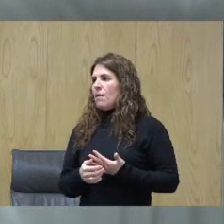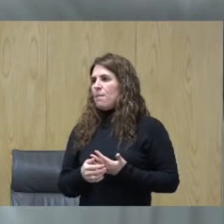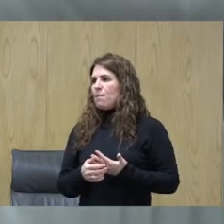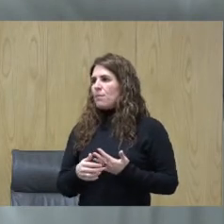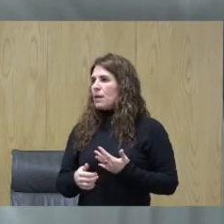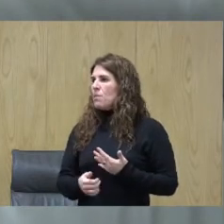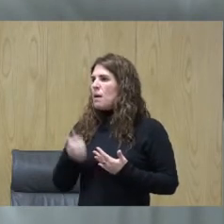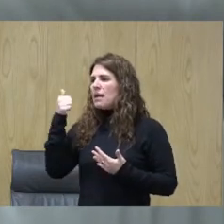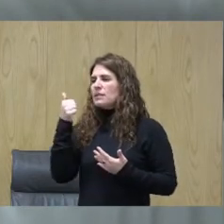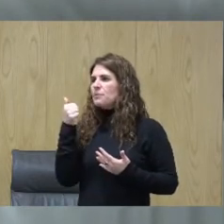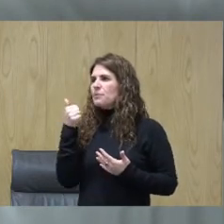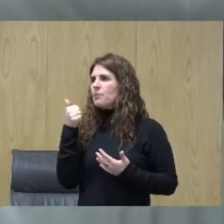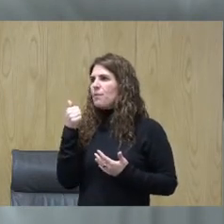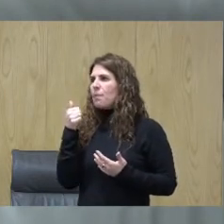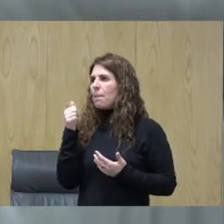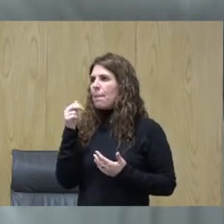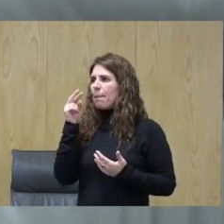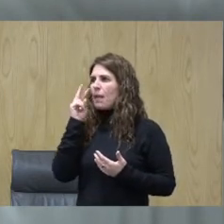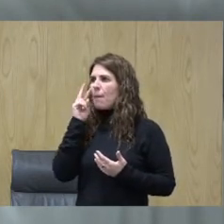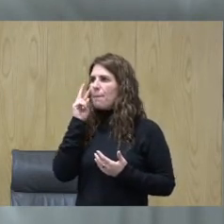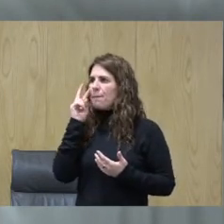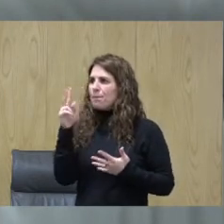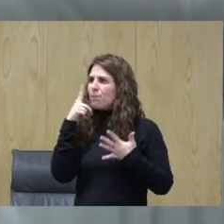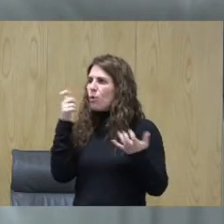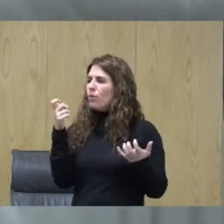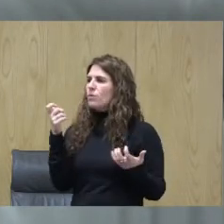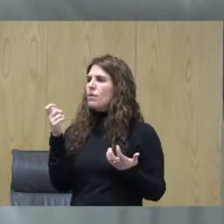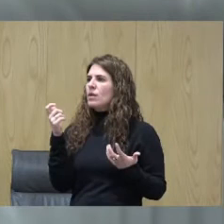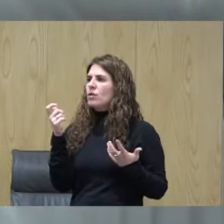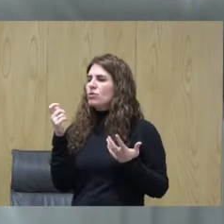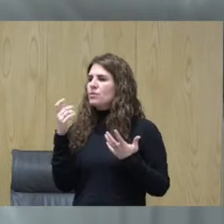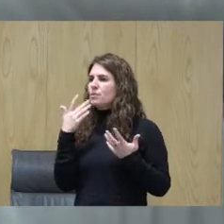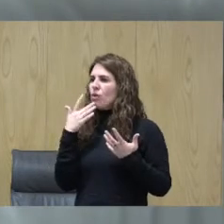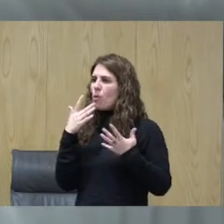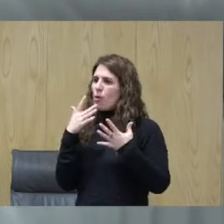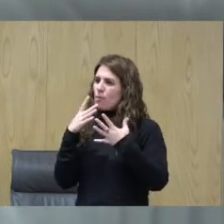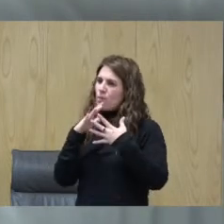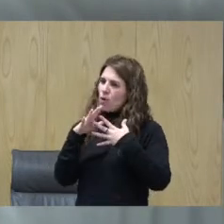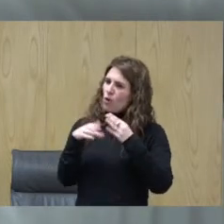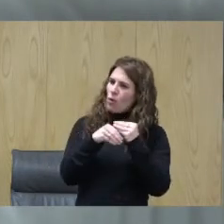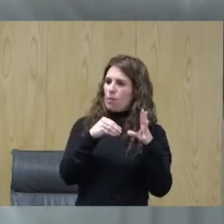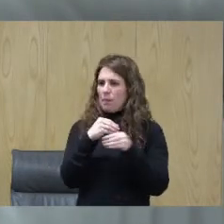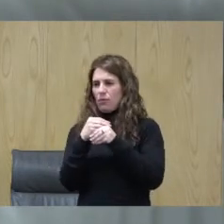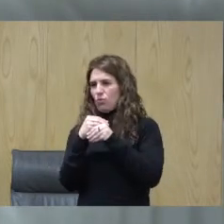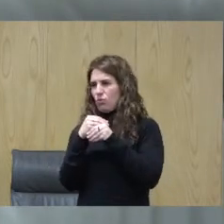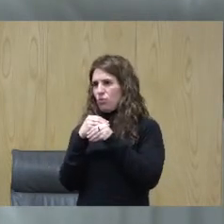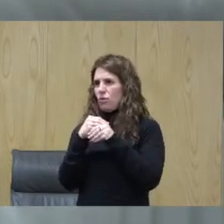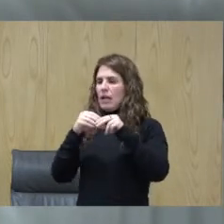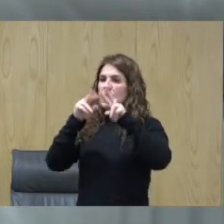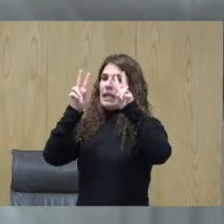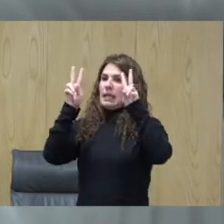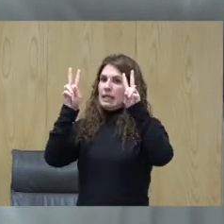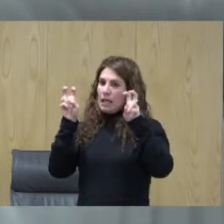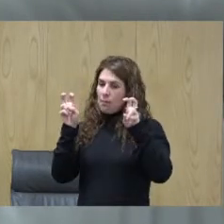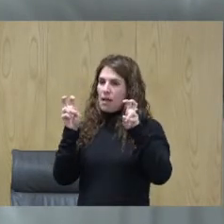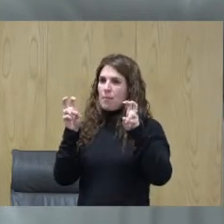son señalizadores, son complementos que sin desviarnos demasiado de la temática, ayudan mejor a